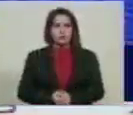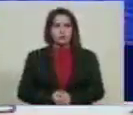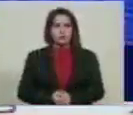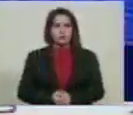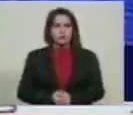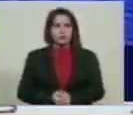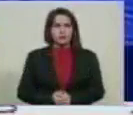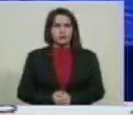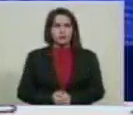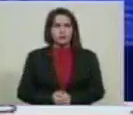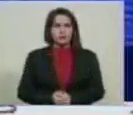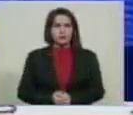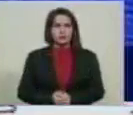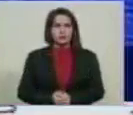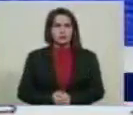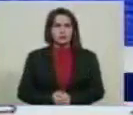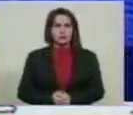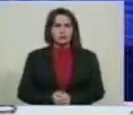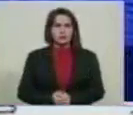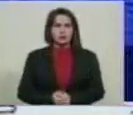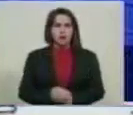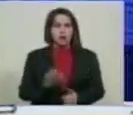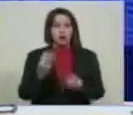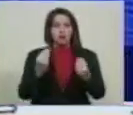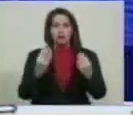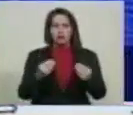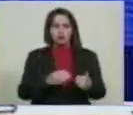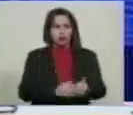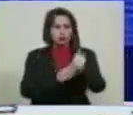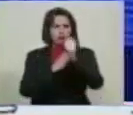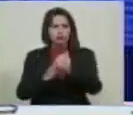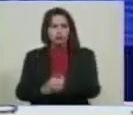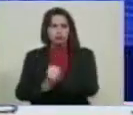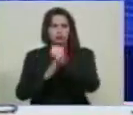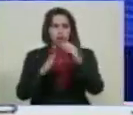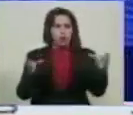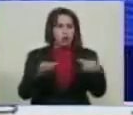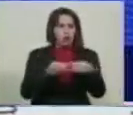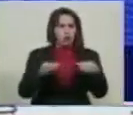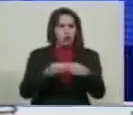de cuadros y del liderazgo del futuro, la JPSUV.